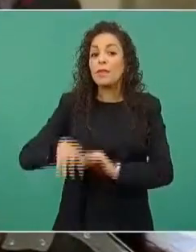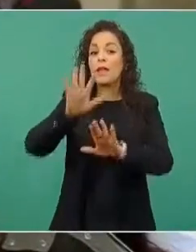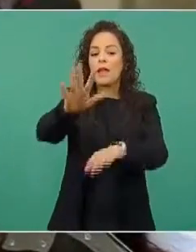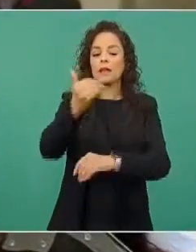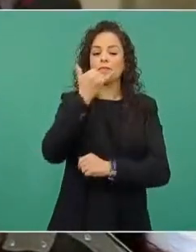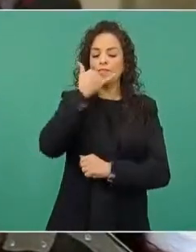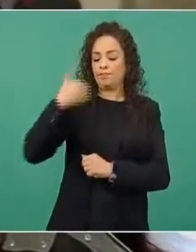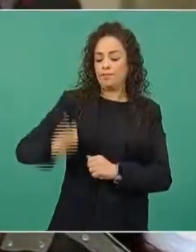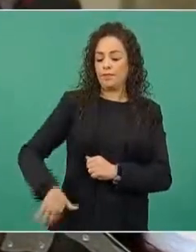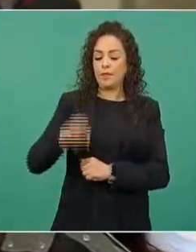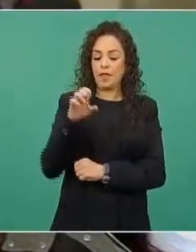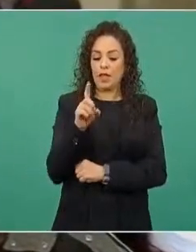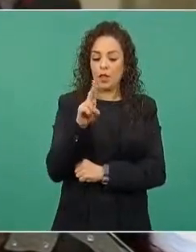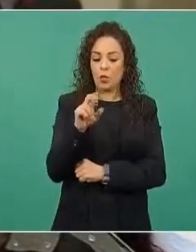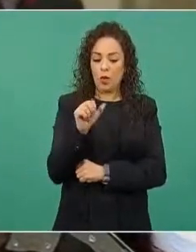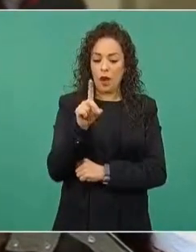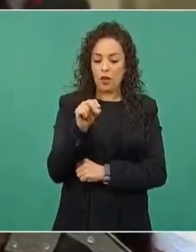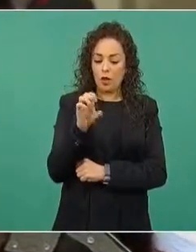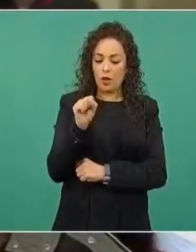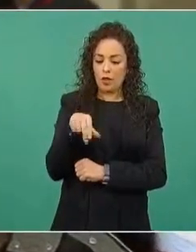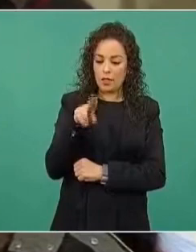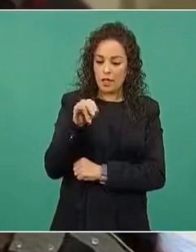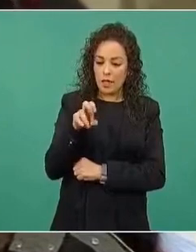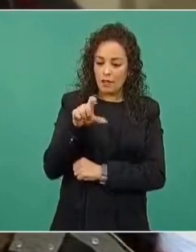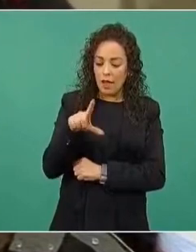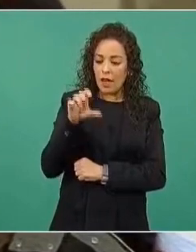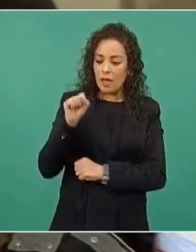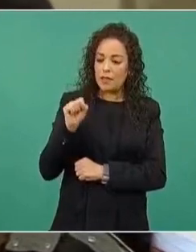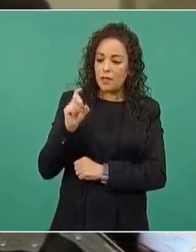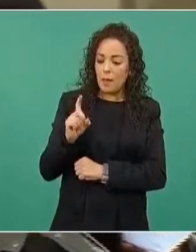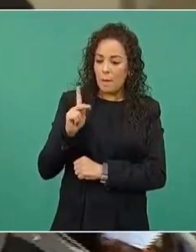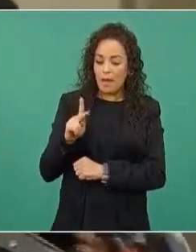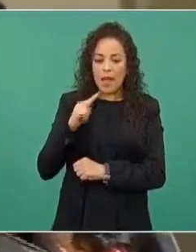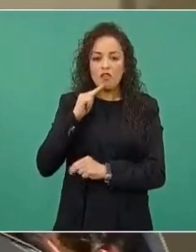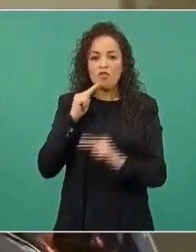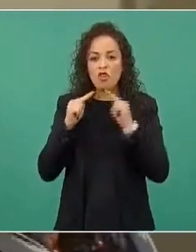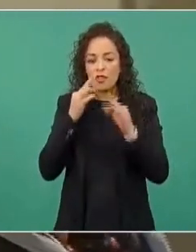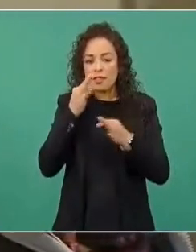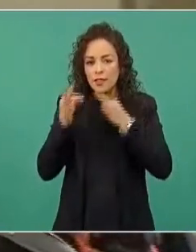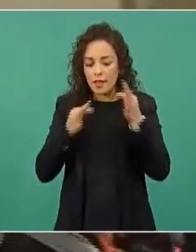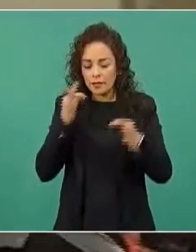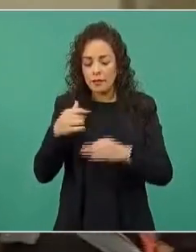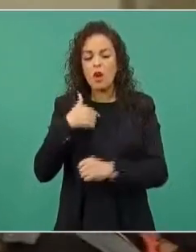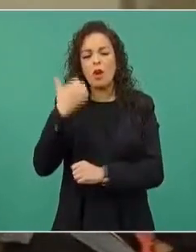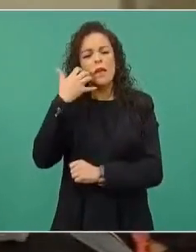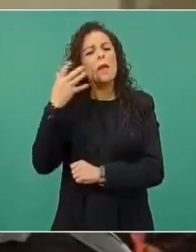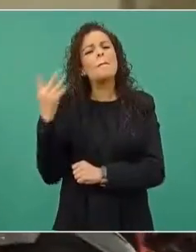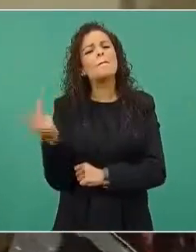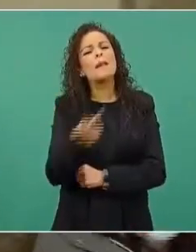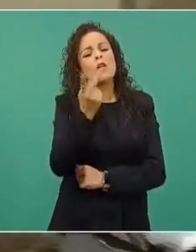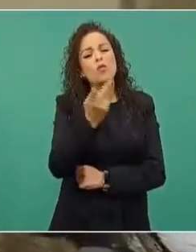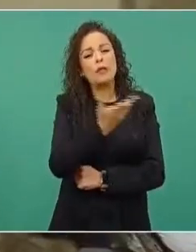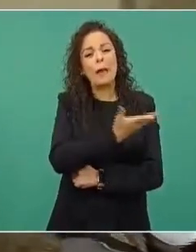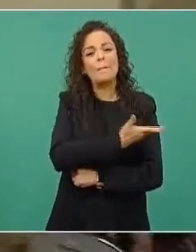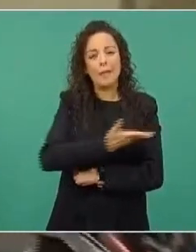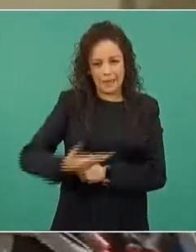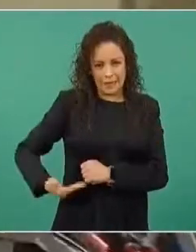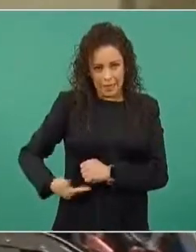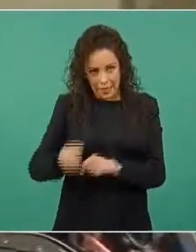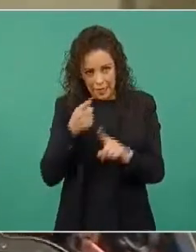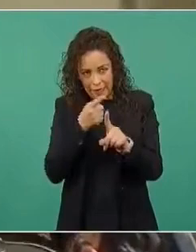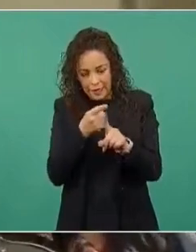Esquivel Ancona, SDP Noticias. Quisiera preguntarle, señor presidente, sobre